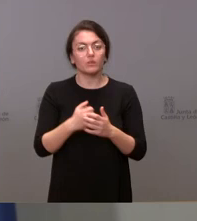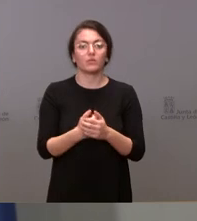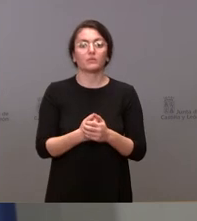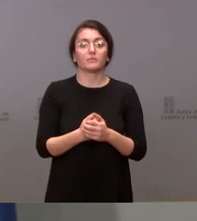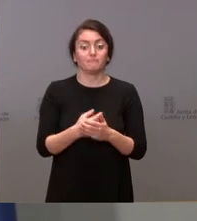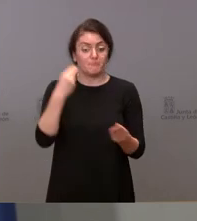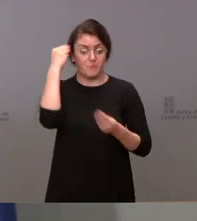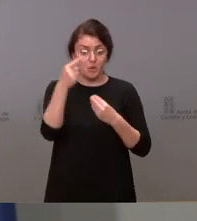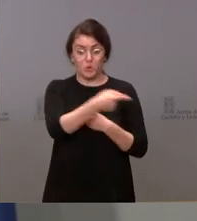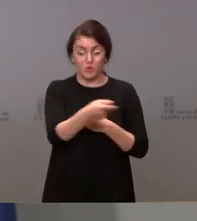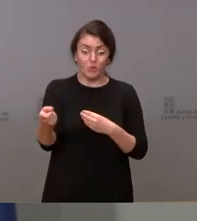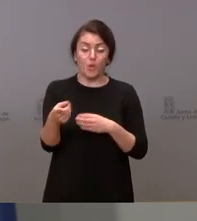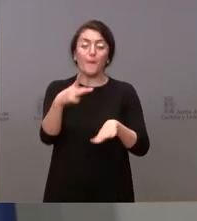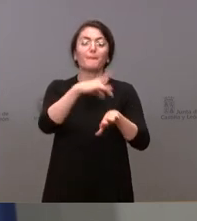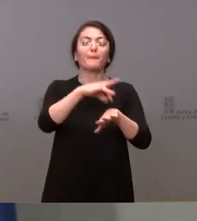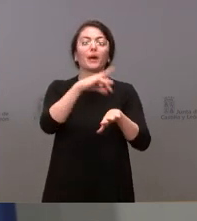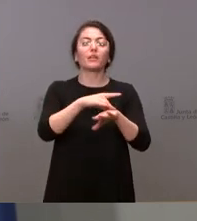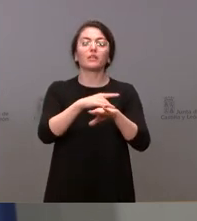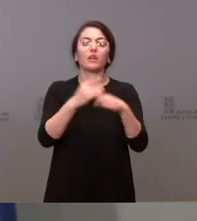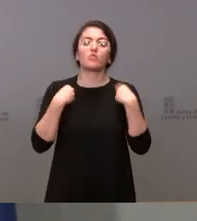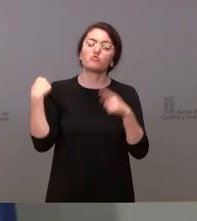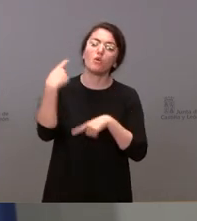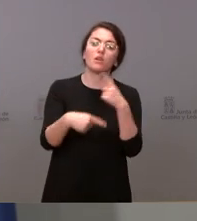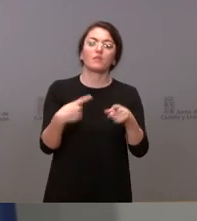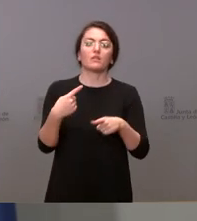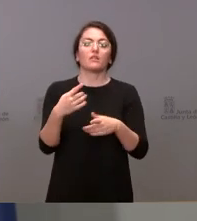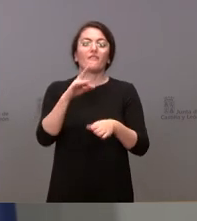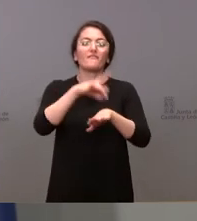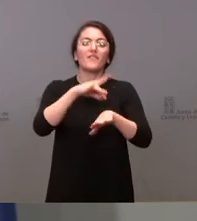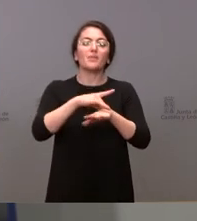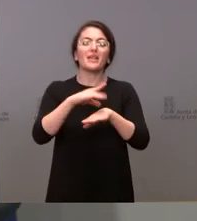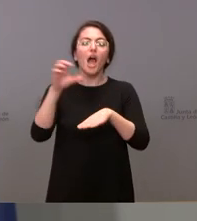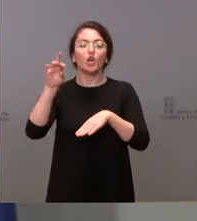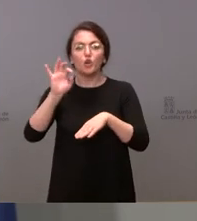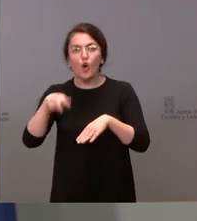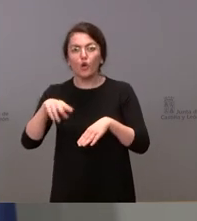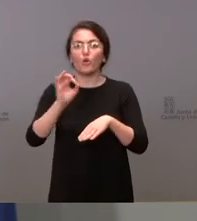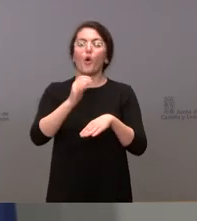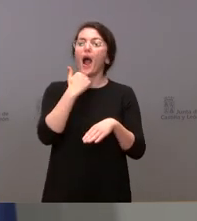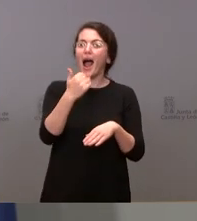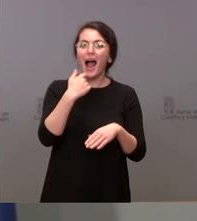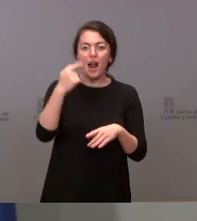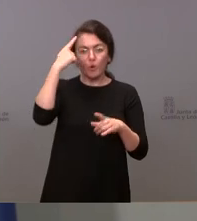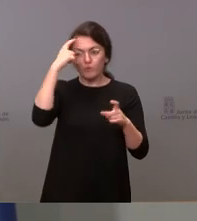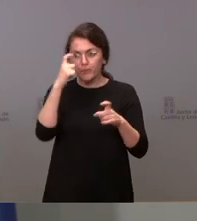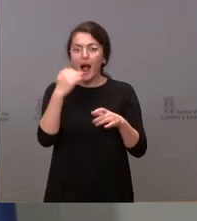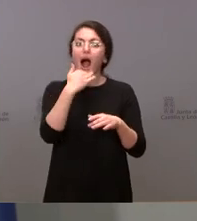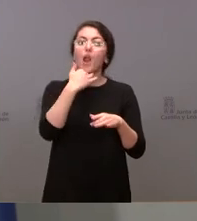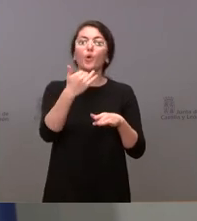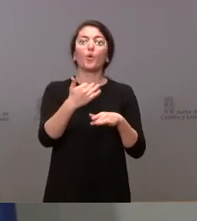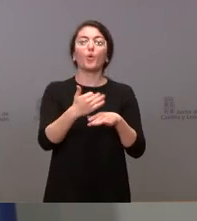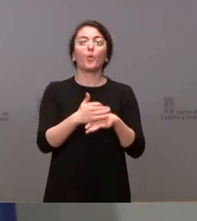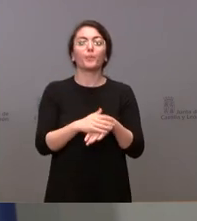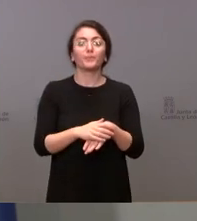pacientes crónicos, los pacientes de enfermedades de Crohn, los pacientes de enfermedades neurológicas, los pacientes bronquíticos, todos los miles de